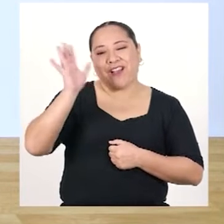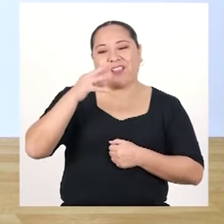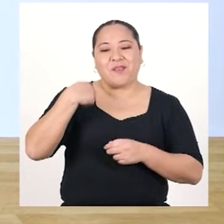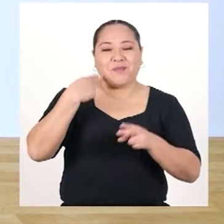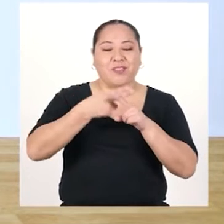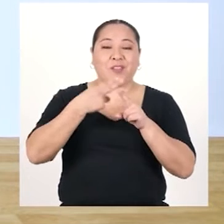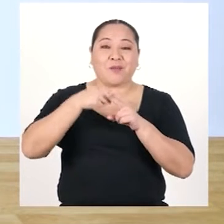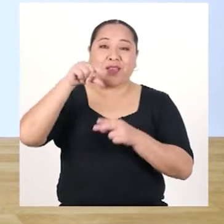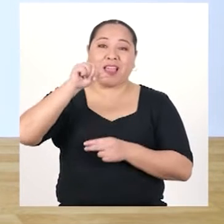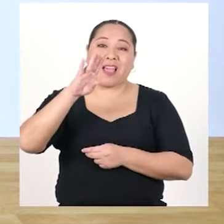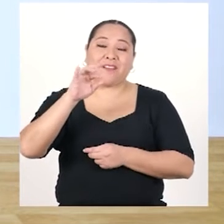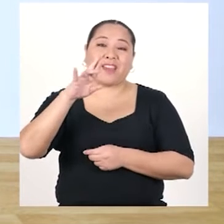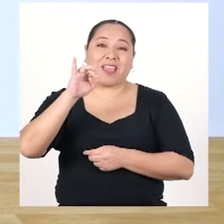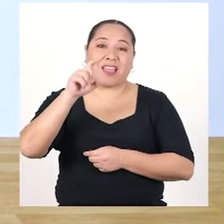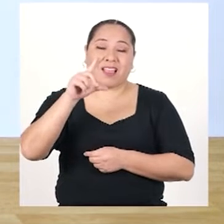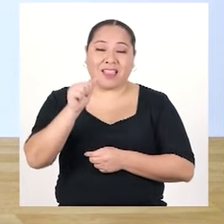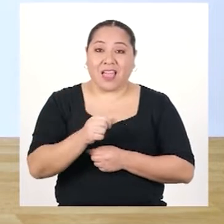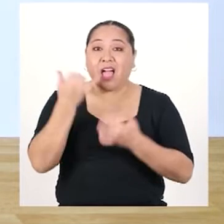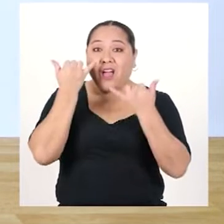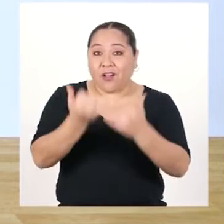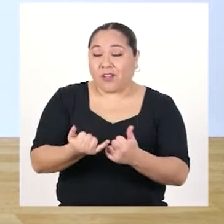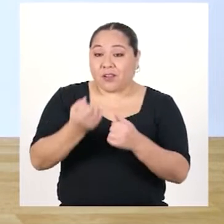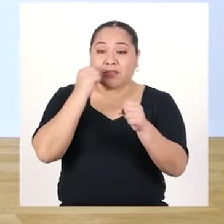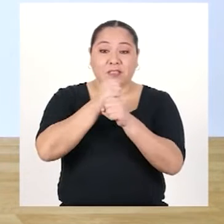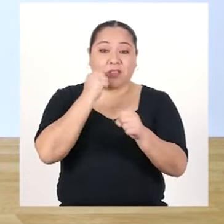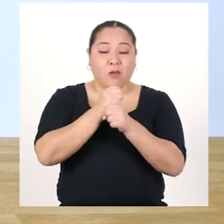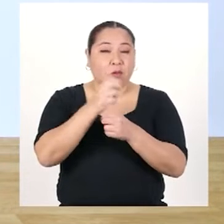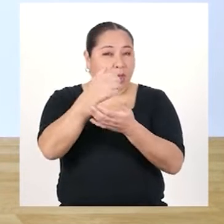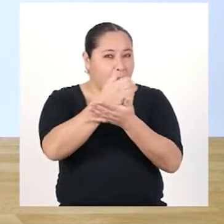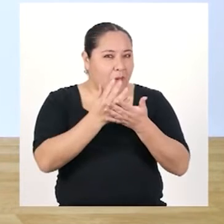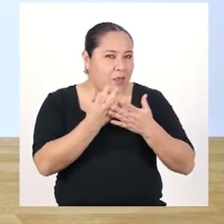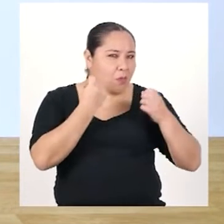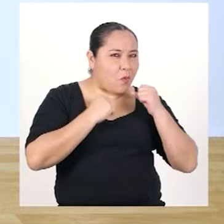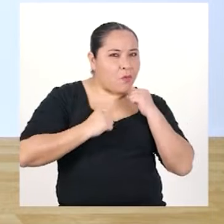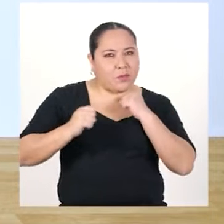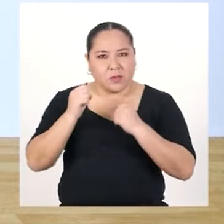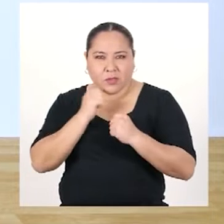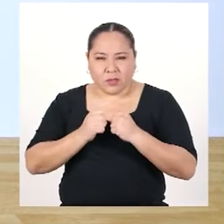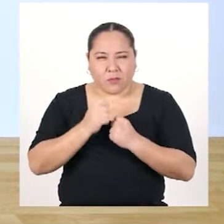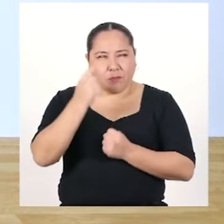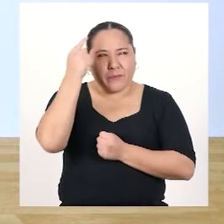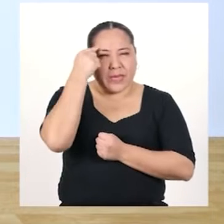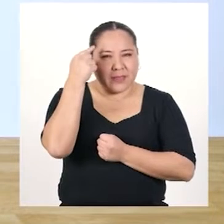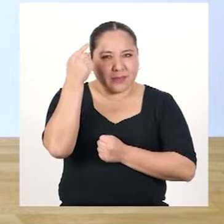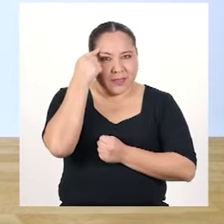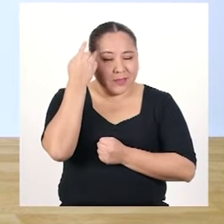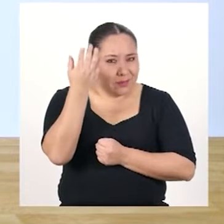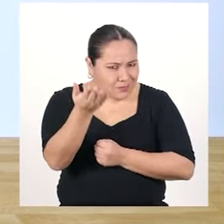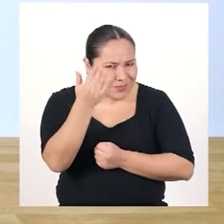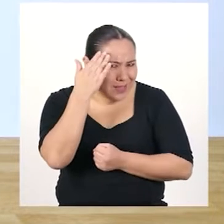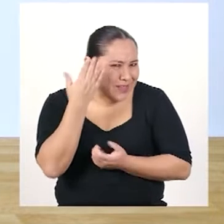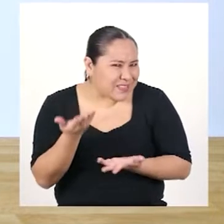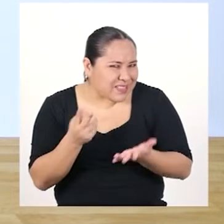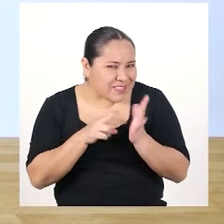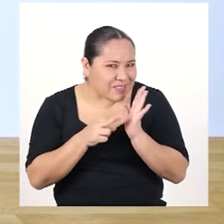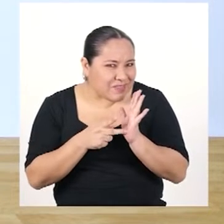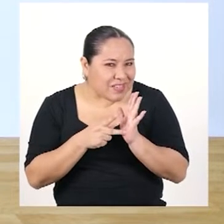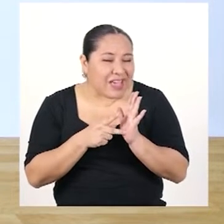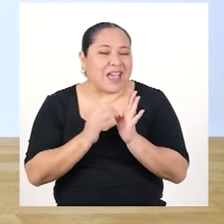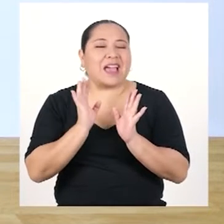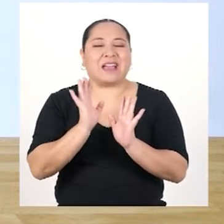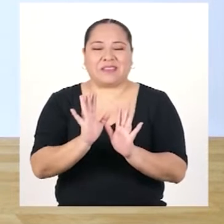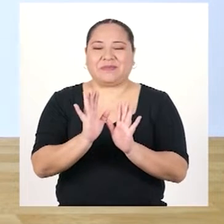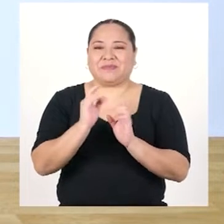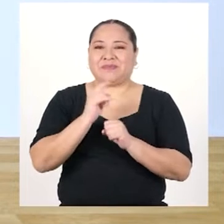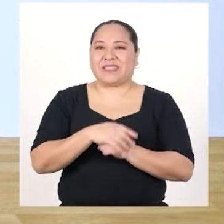Soy Gabriela y esta vez vamos a realizar una secuencia de movimientos consciente. ¿Sabes a qué me refiero? Quiero